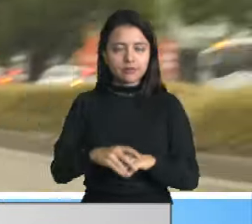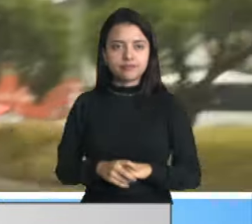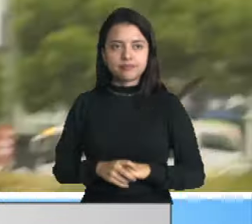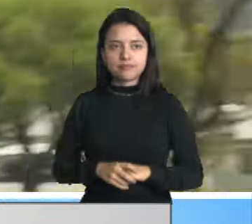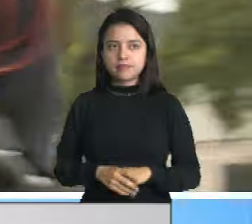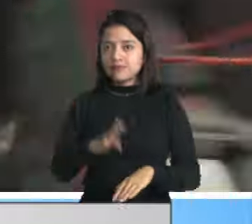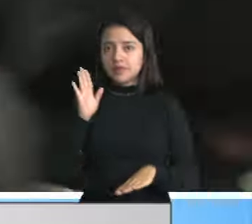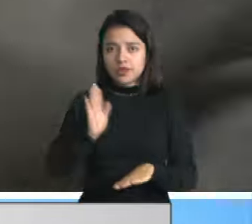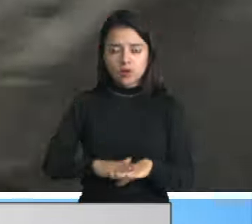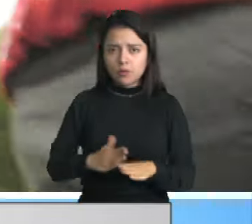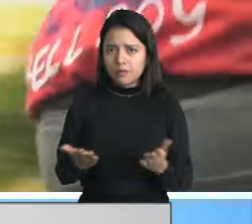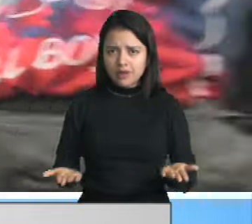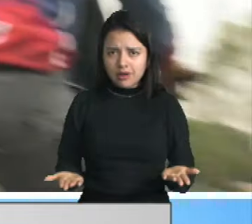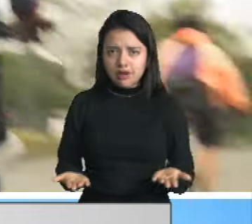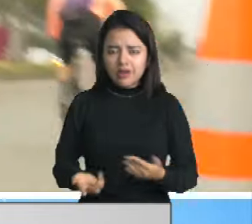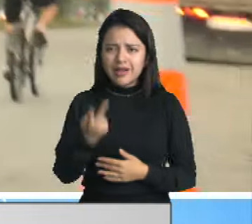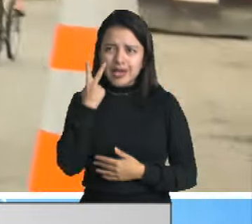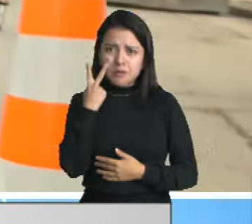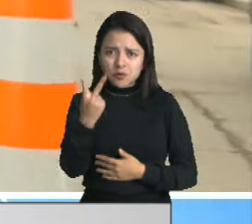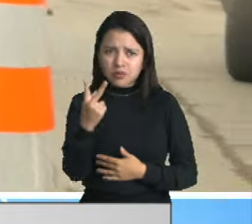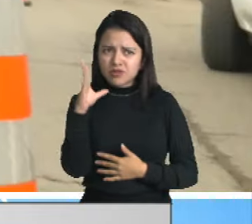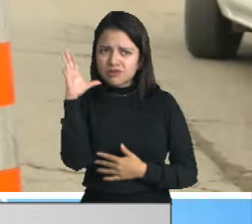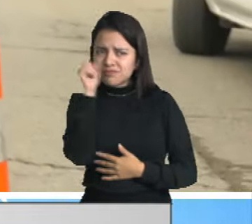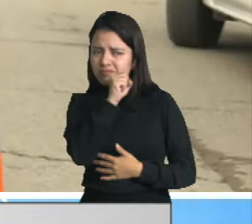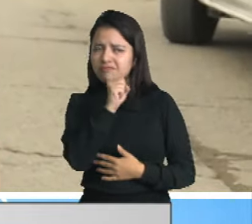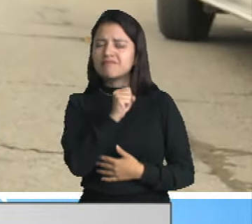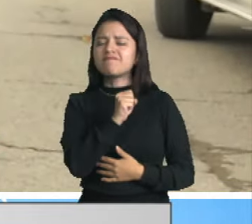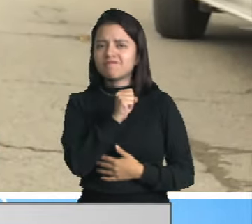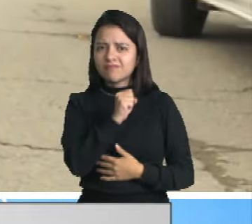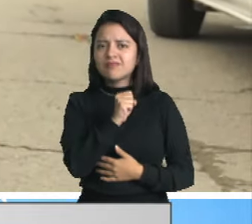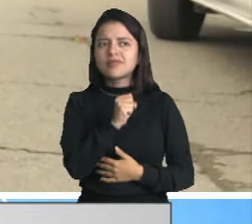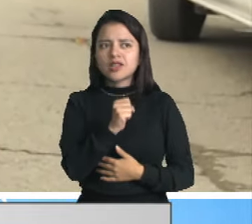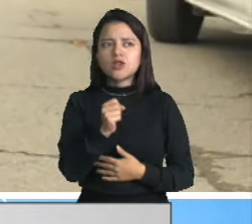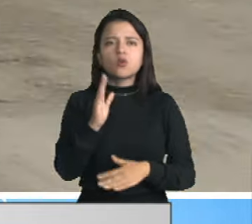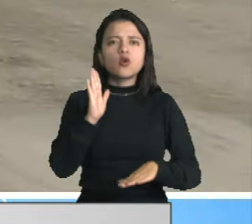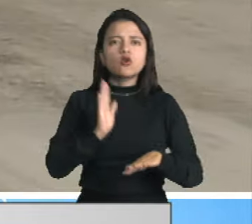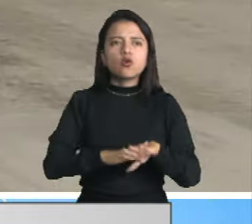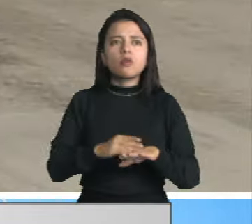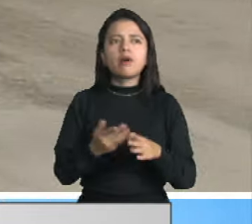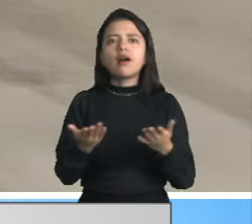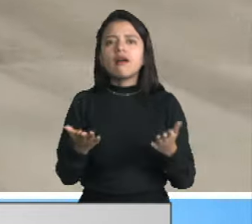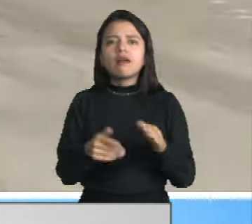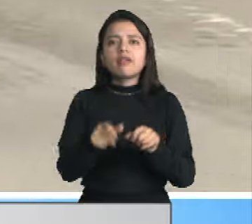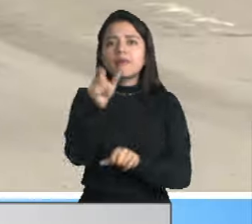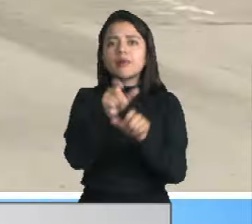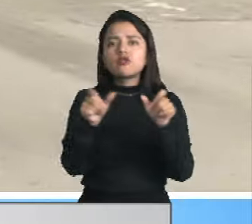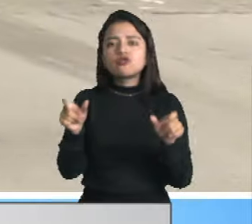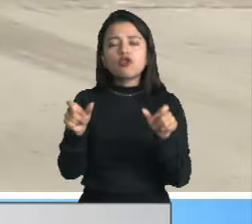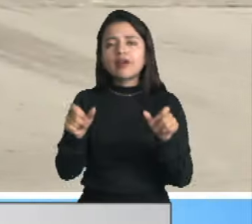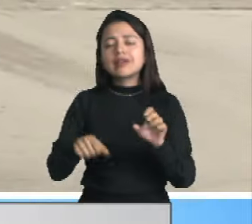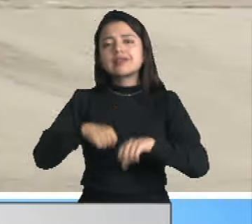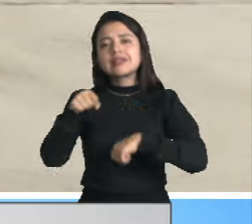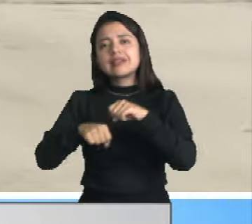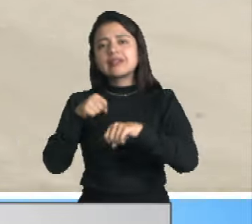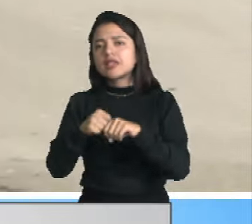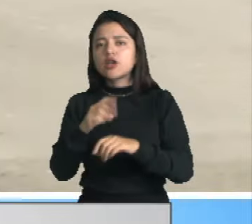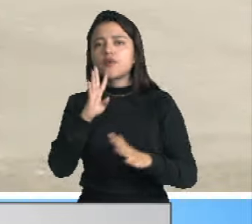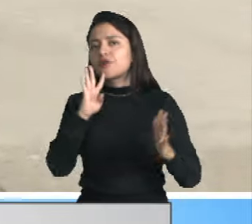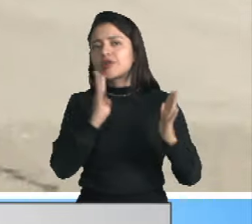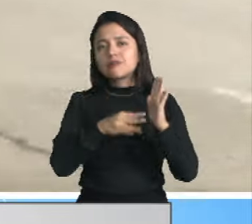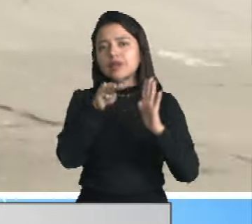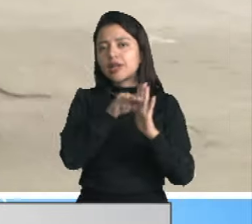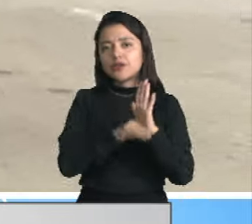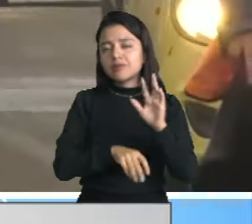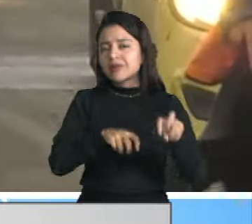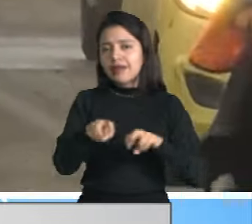las causas que hemos determinado que se han establecido en estos eventos es que no respetan las normas de tránsito, se ubican